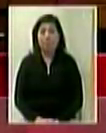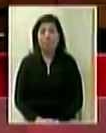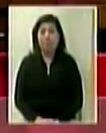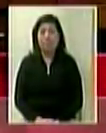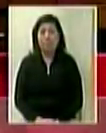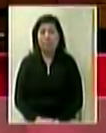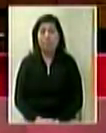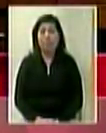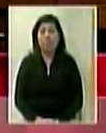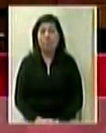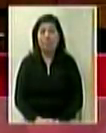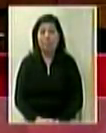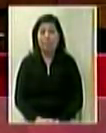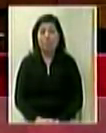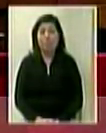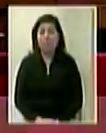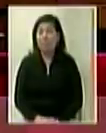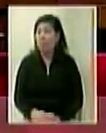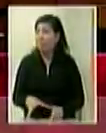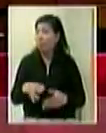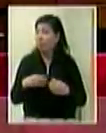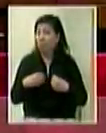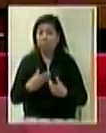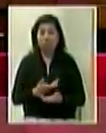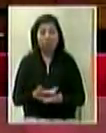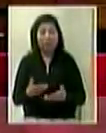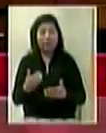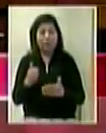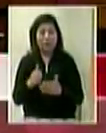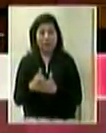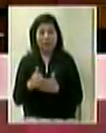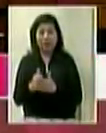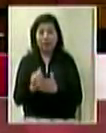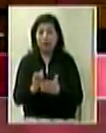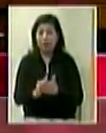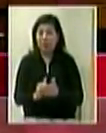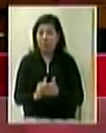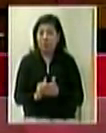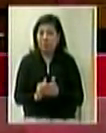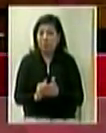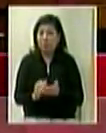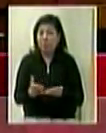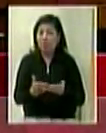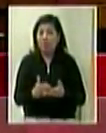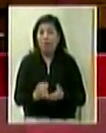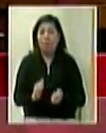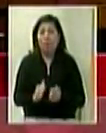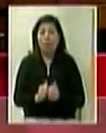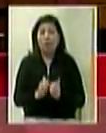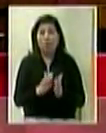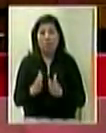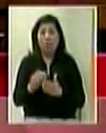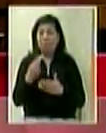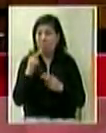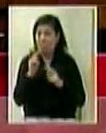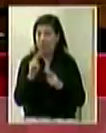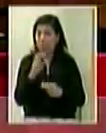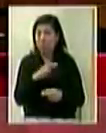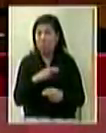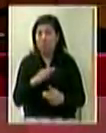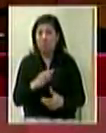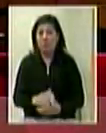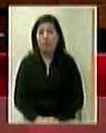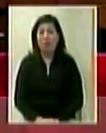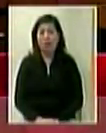presidente gracias entonces no se trata tampoco de impedir que haya centros educativos con una determinada visión misión